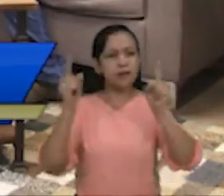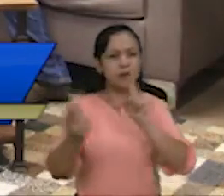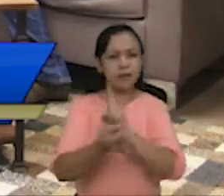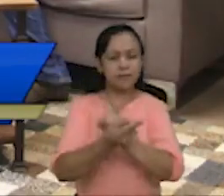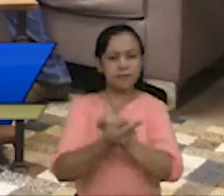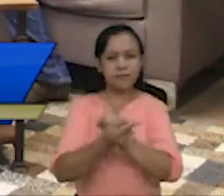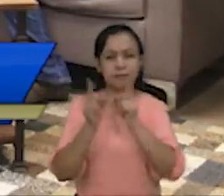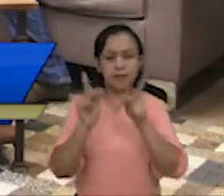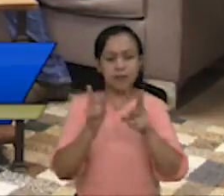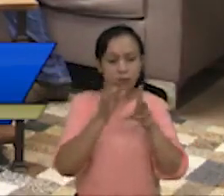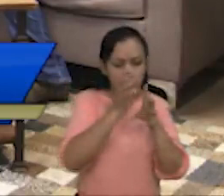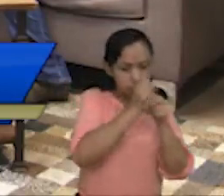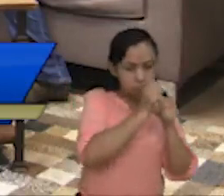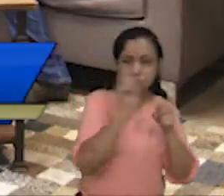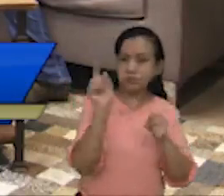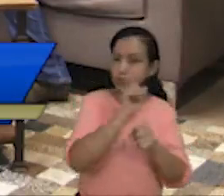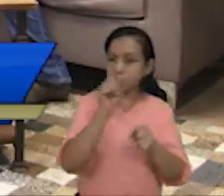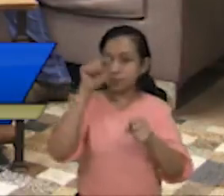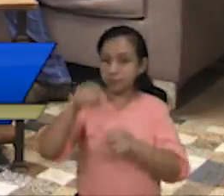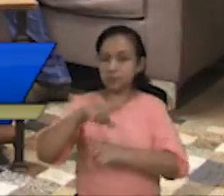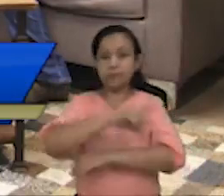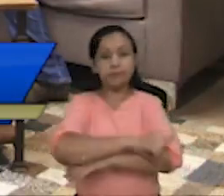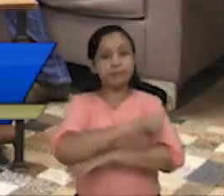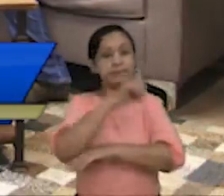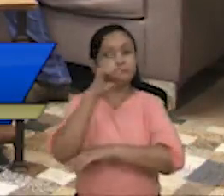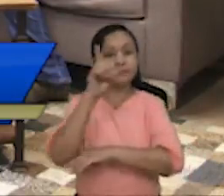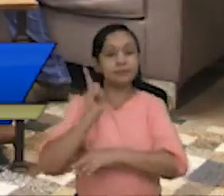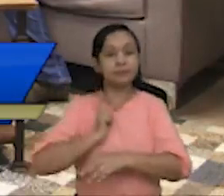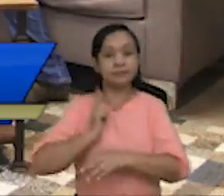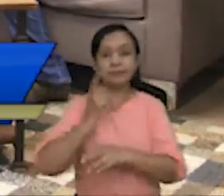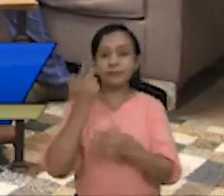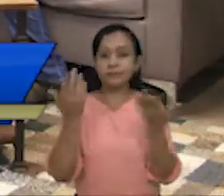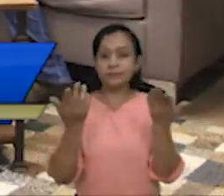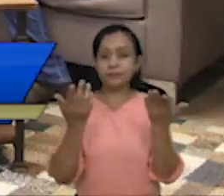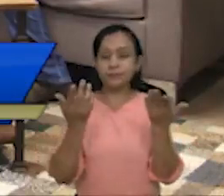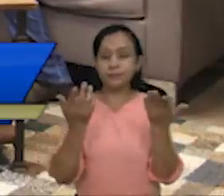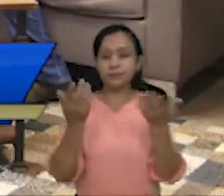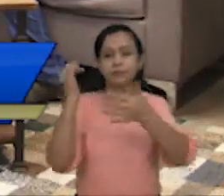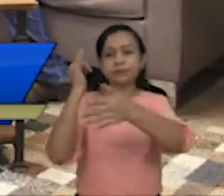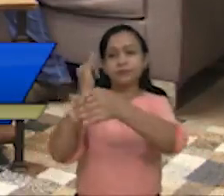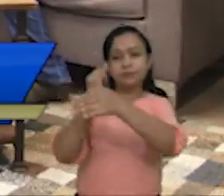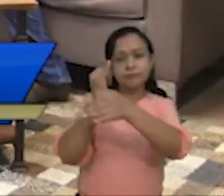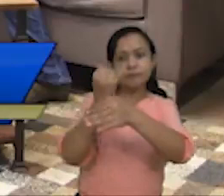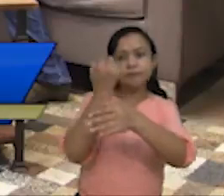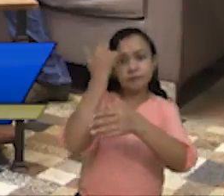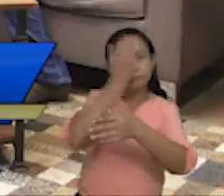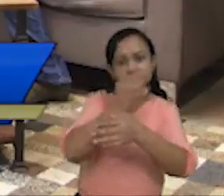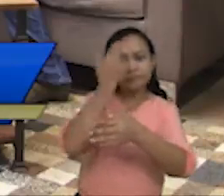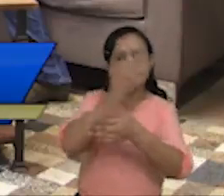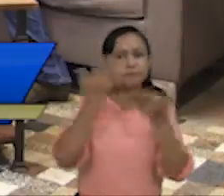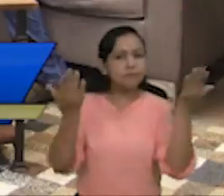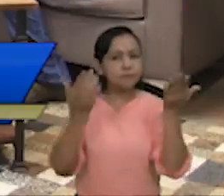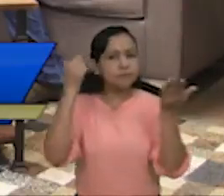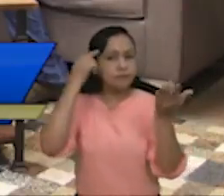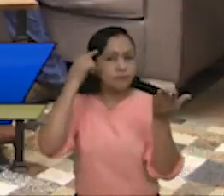los oculta. Y que hoy tenemos un cuestionamiento, por ejemplo, al poder de la iglesia. ¿Quién iba a pensar que